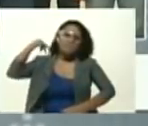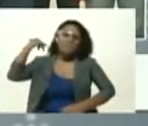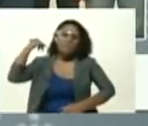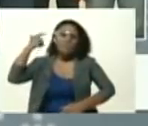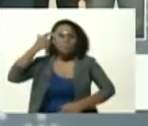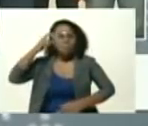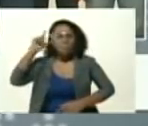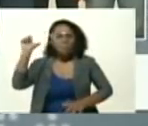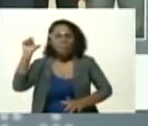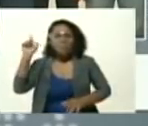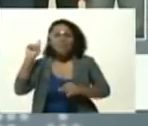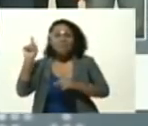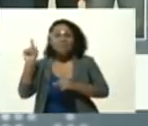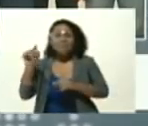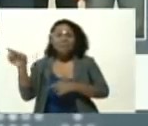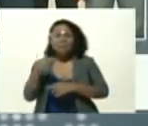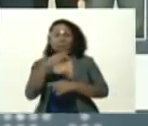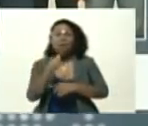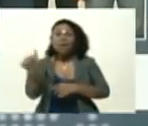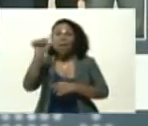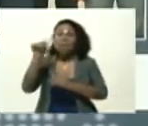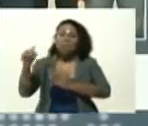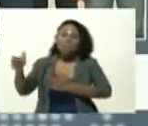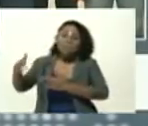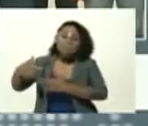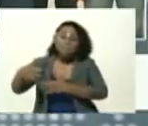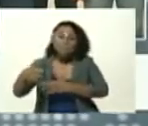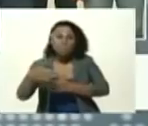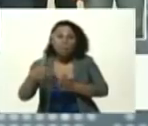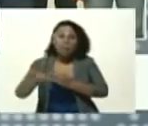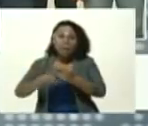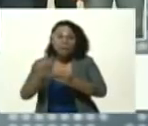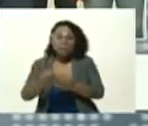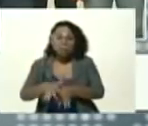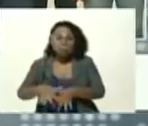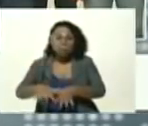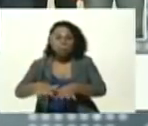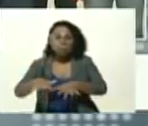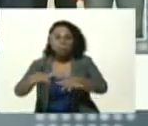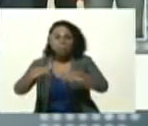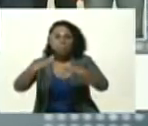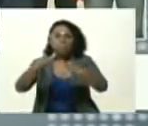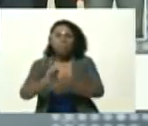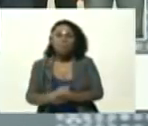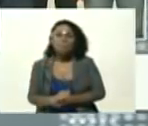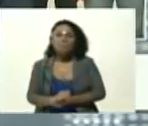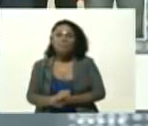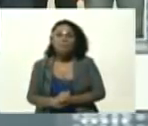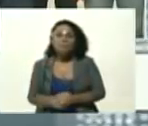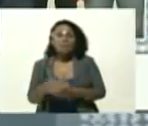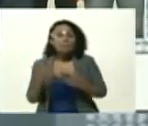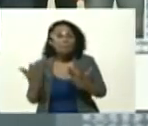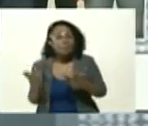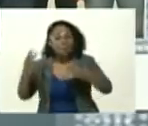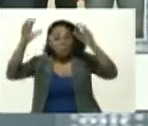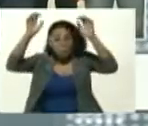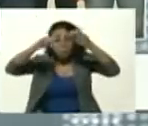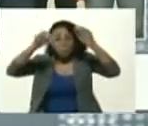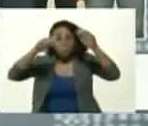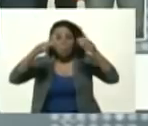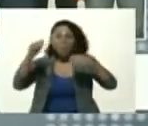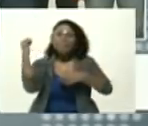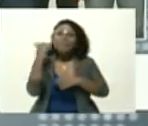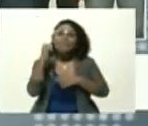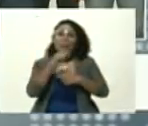río, cuando se llena de agua el canal, busca su cauce. Y la lluvia que cayó el